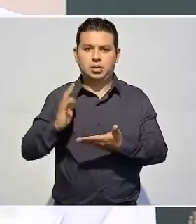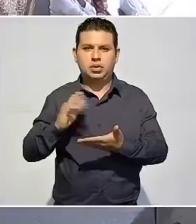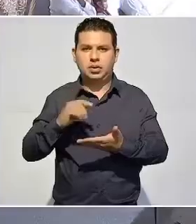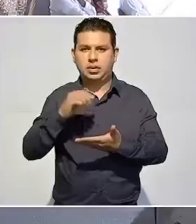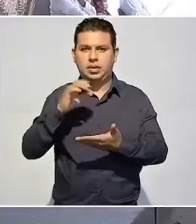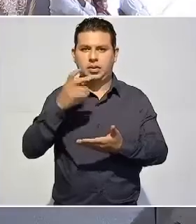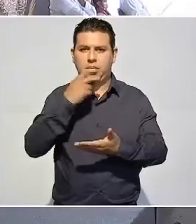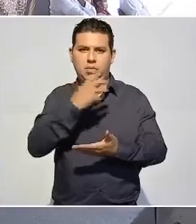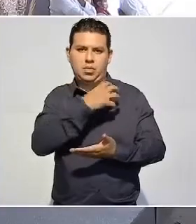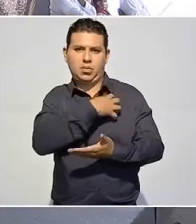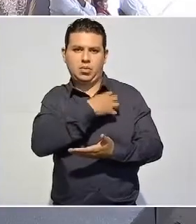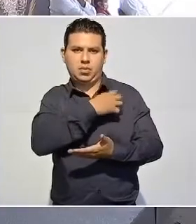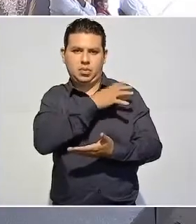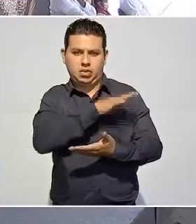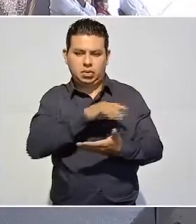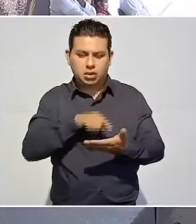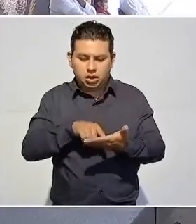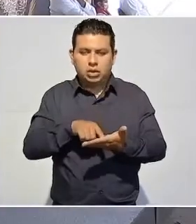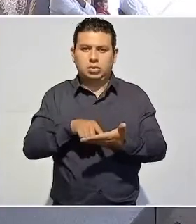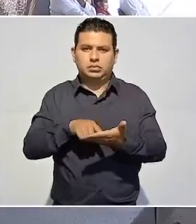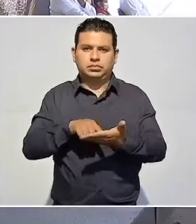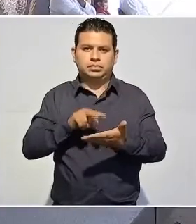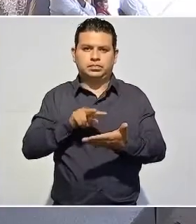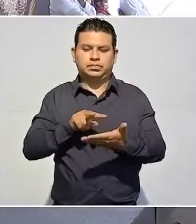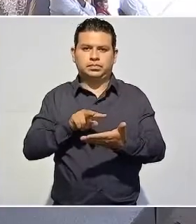se dirigió a él: